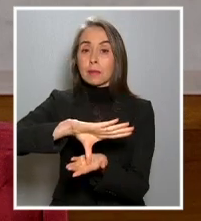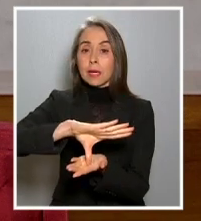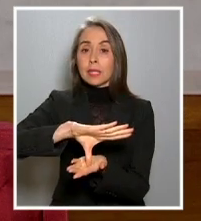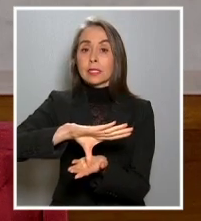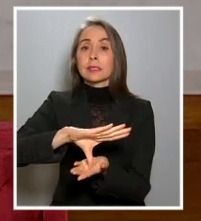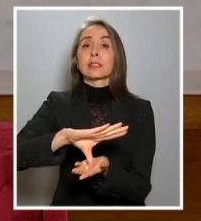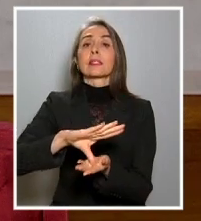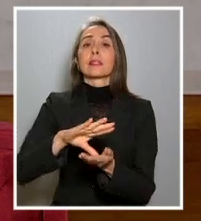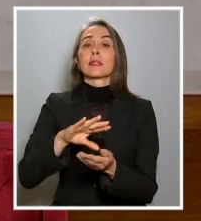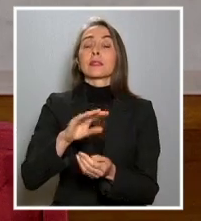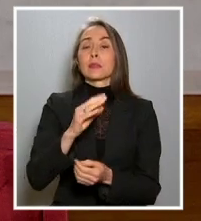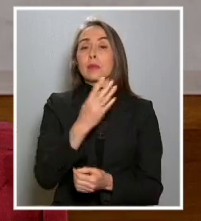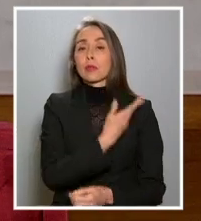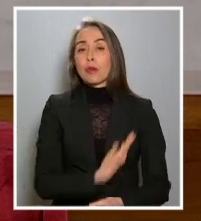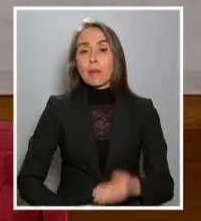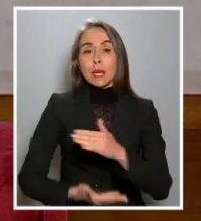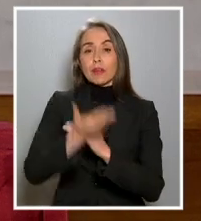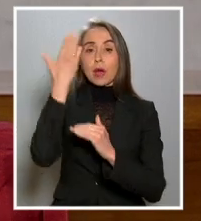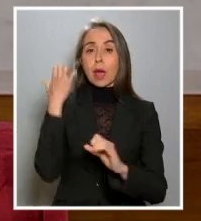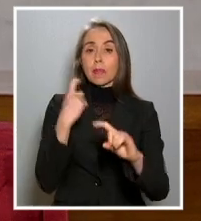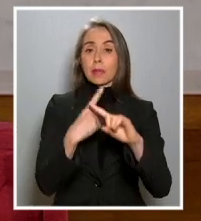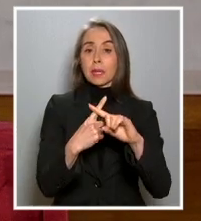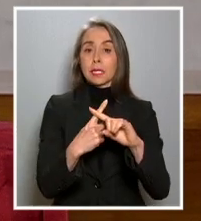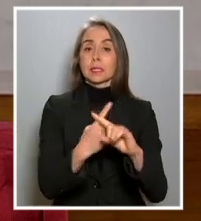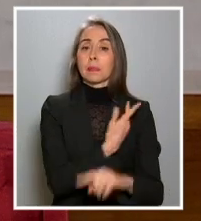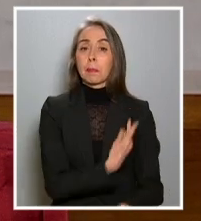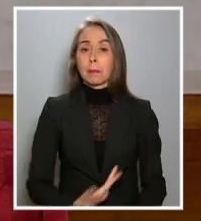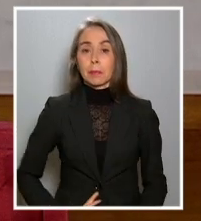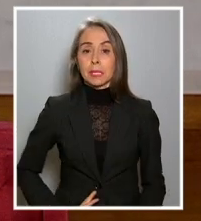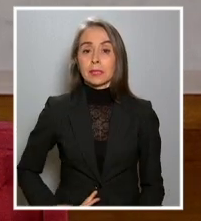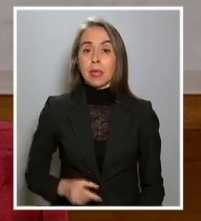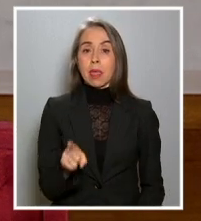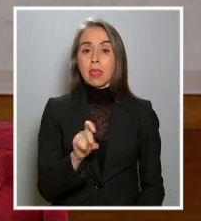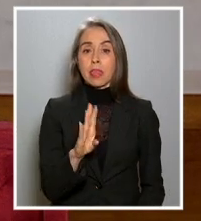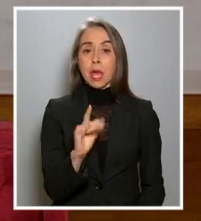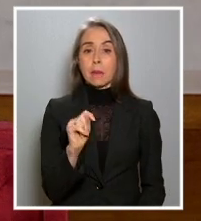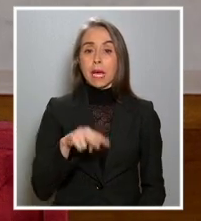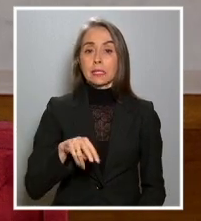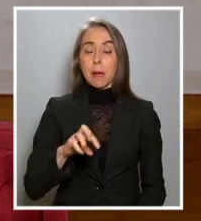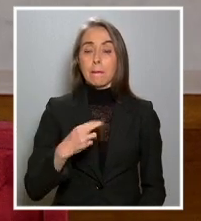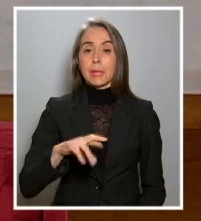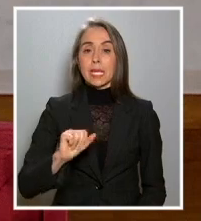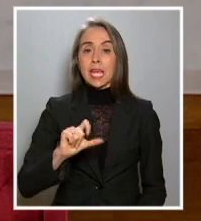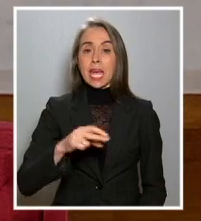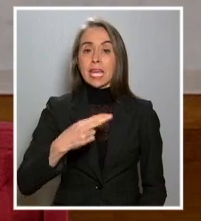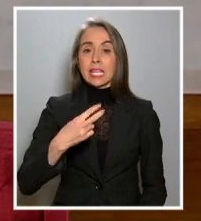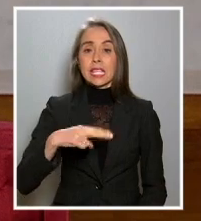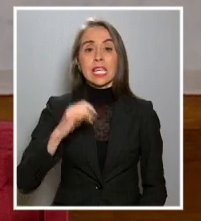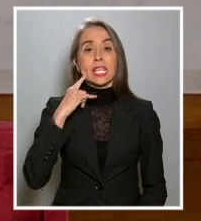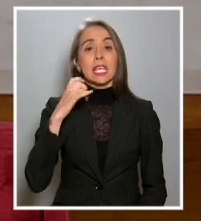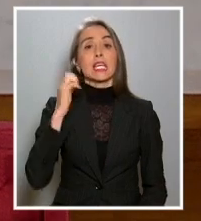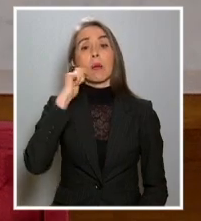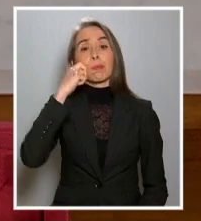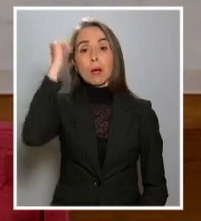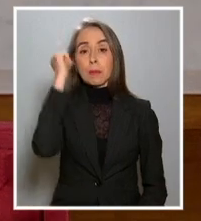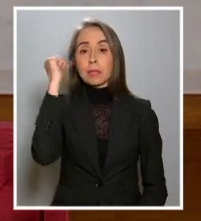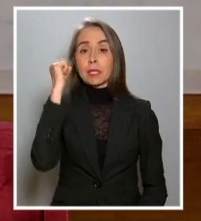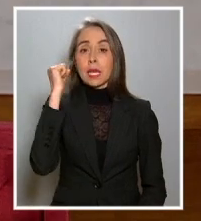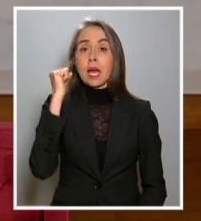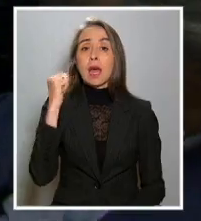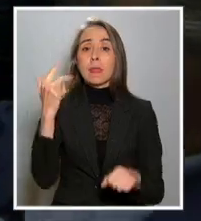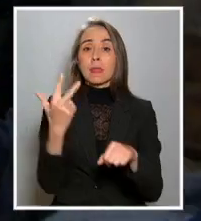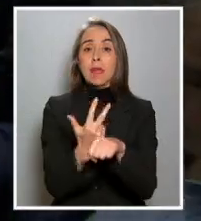periodo presidencial pasado, el expresidente Sebastián Piñera Echeñique, fallecido trágicamente este